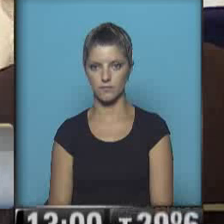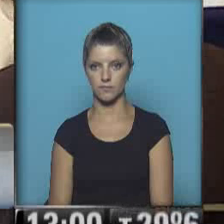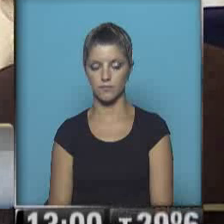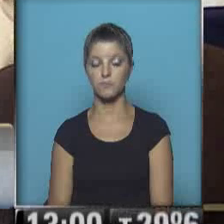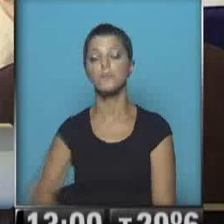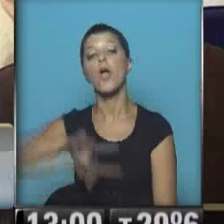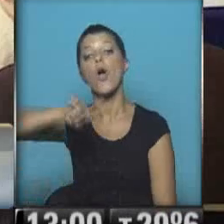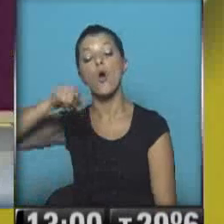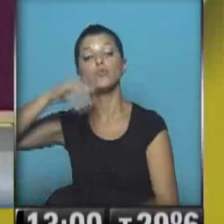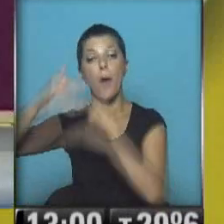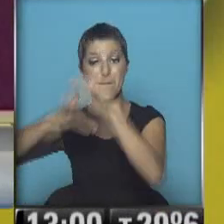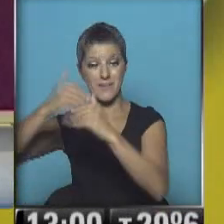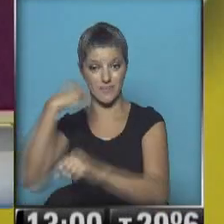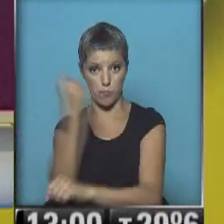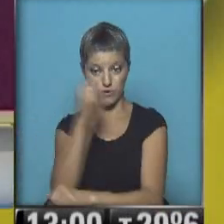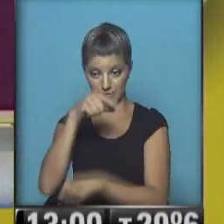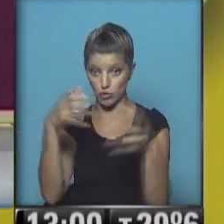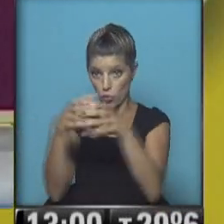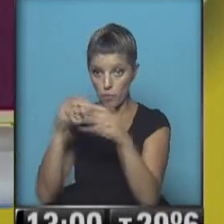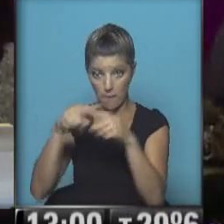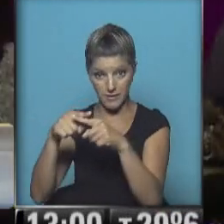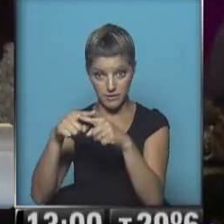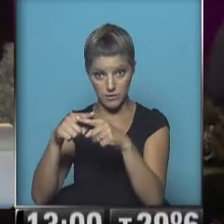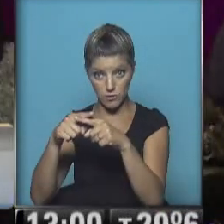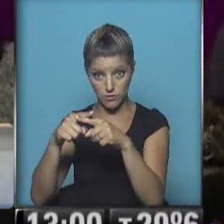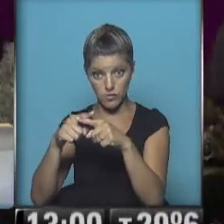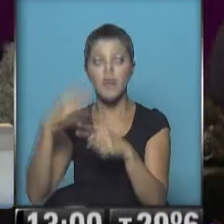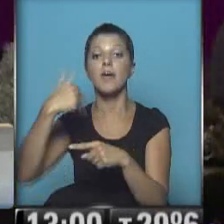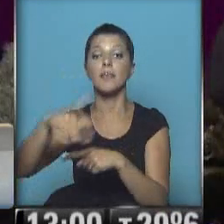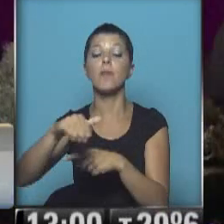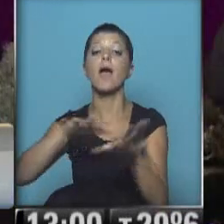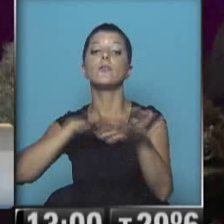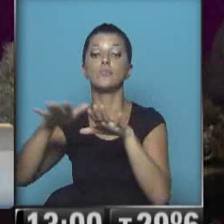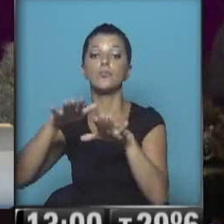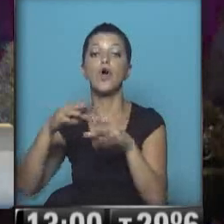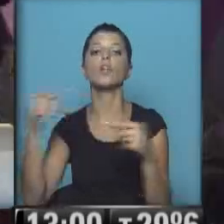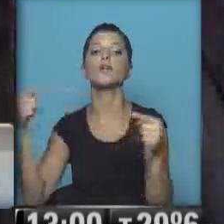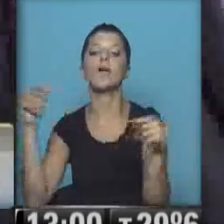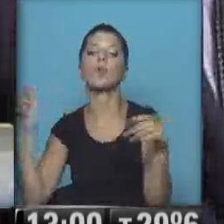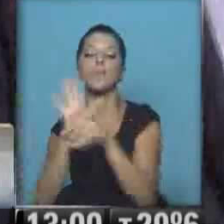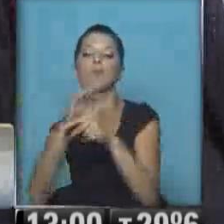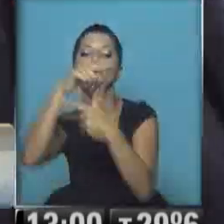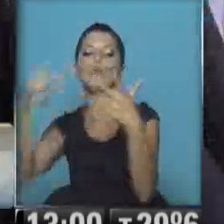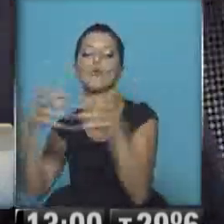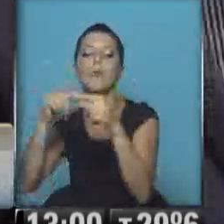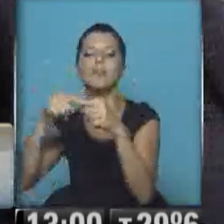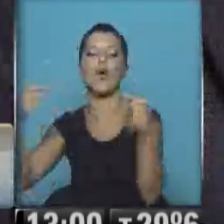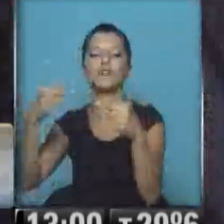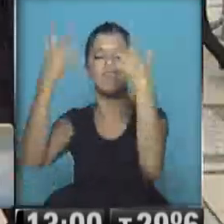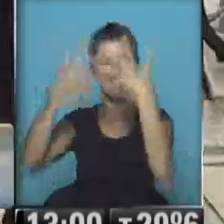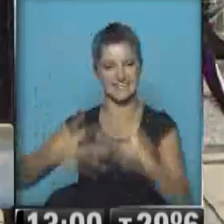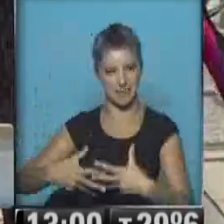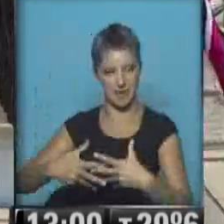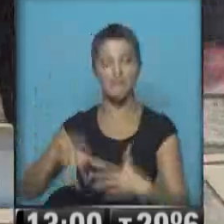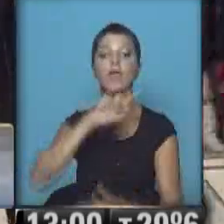Otro avance significativo de estas agrupaciones que toman lugar en el ascendente perímetro de los antisistema tuvo lugar al otro